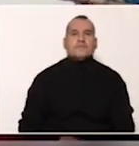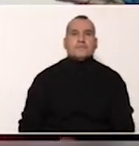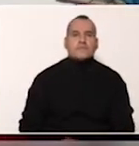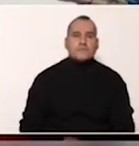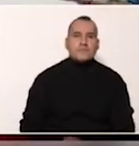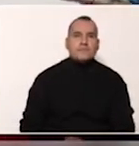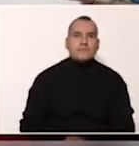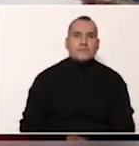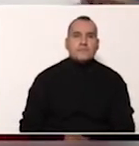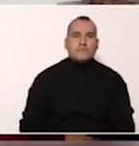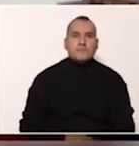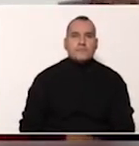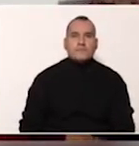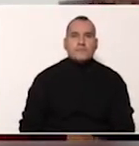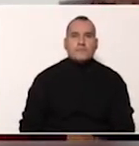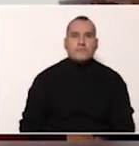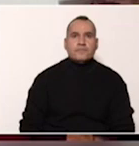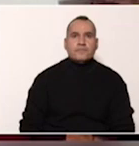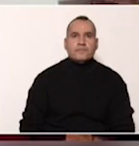pongamos